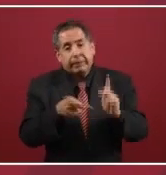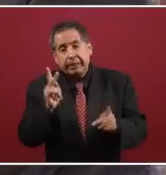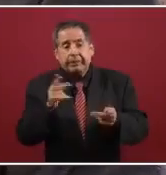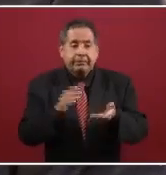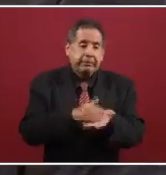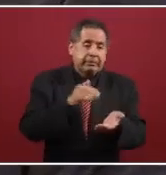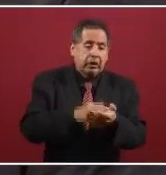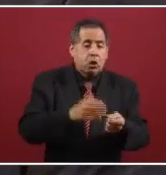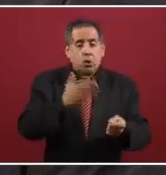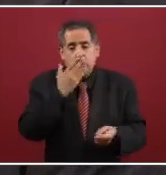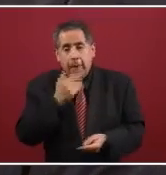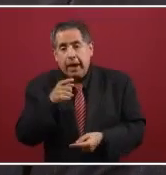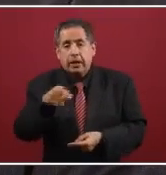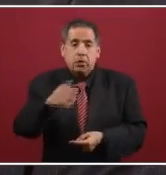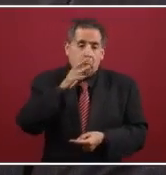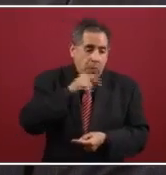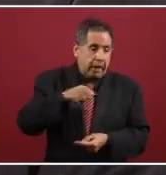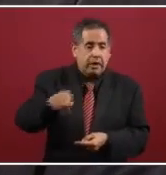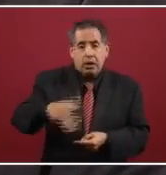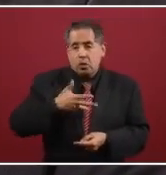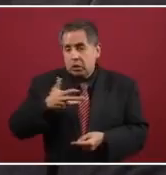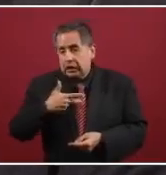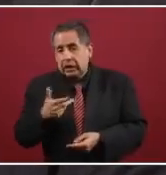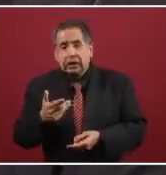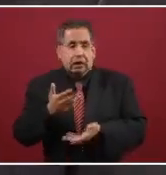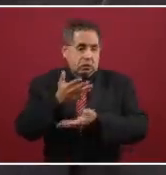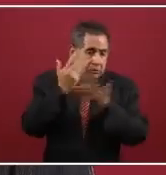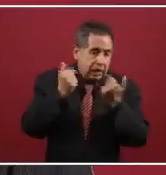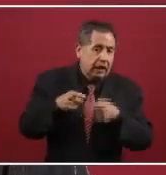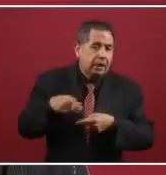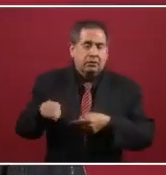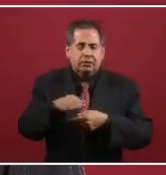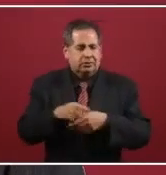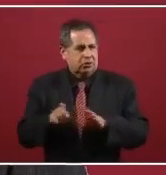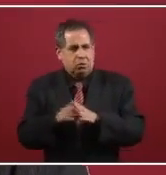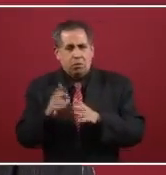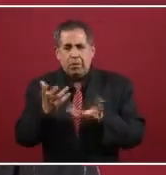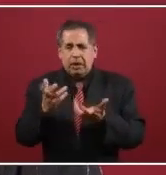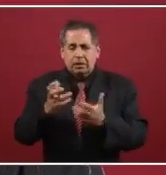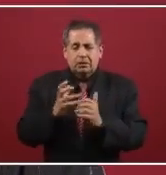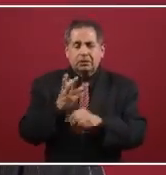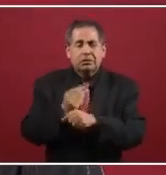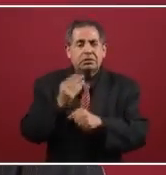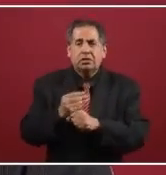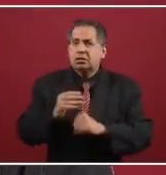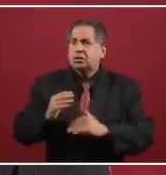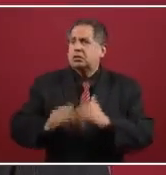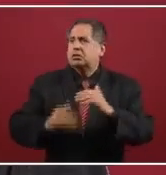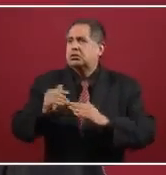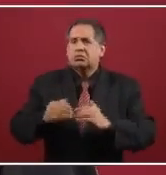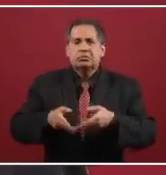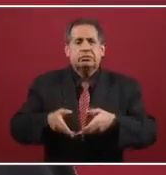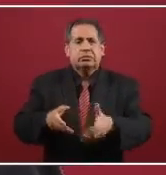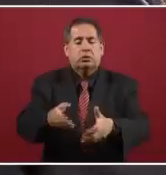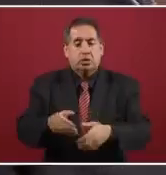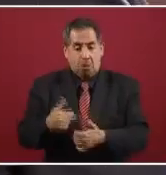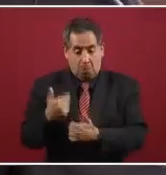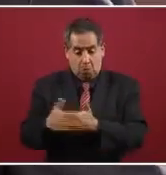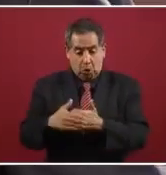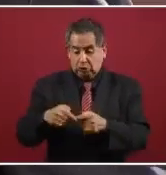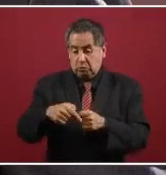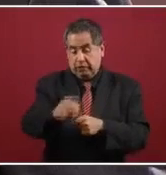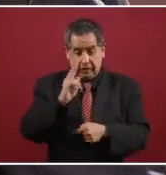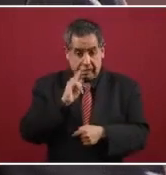que no tiene capacidad técnica la gente para hacer el camino, para hacer un aula. Ahora vamos a entregar también